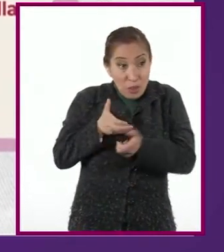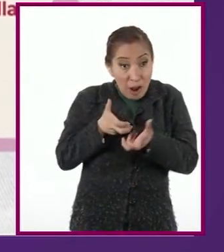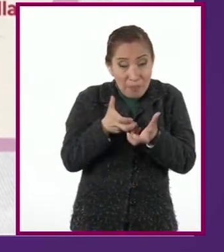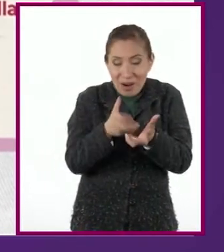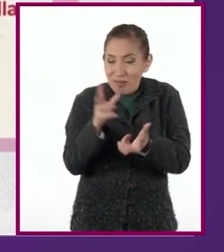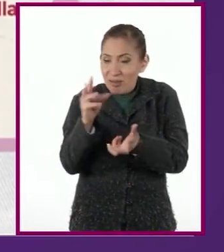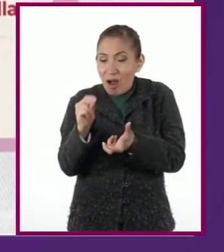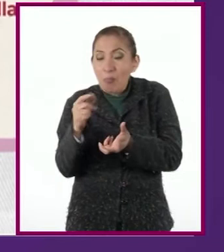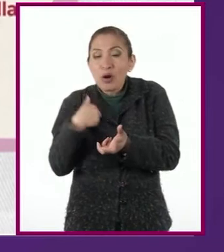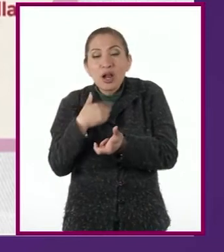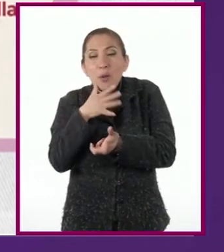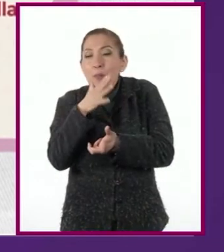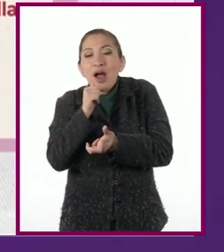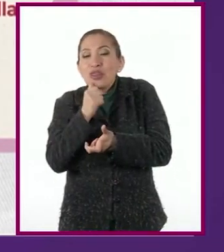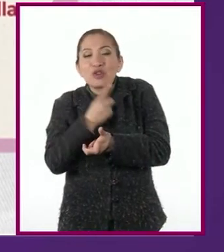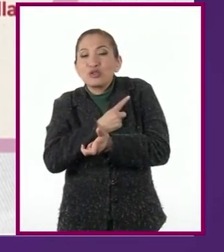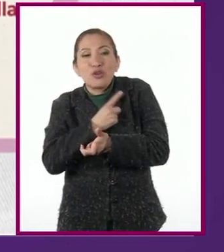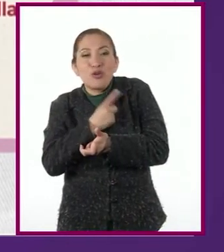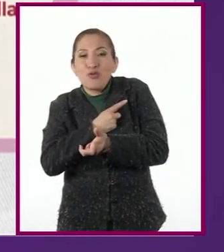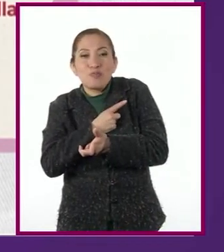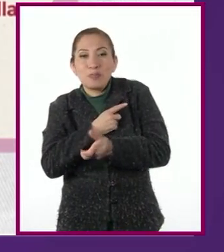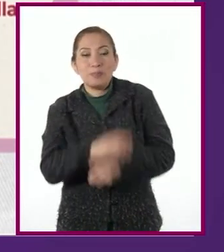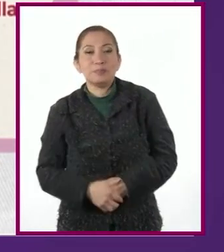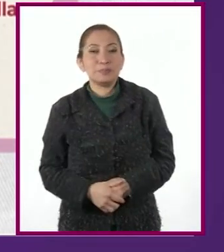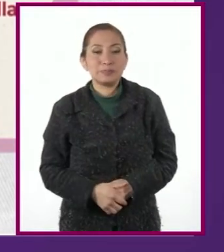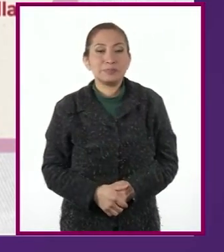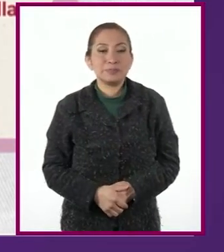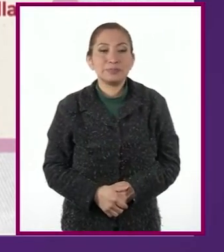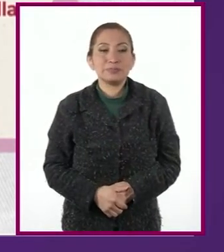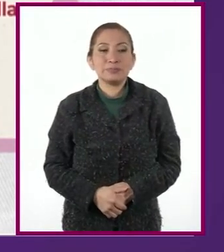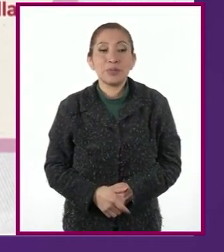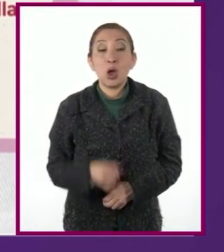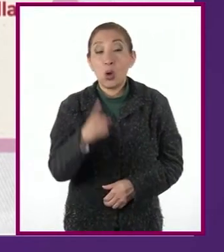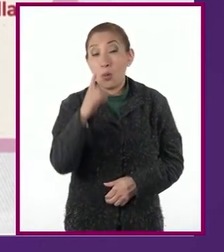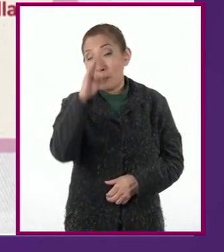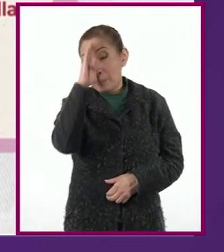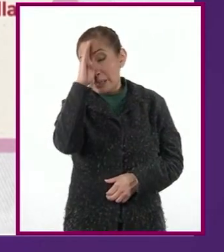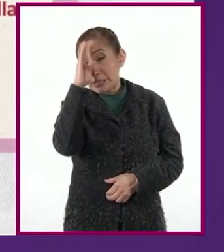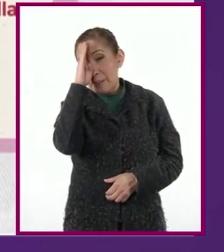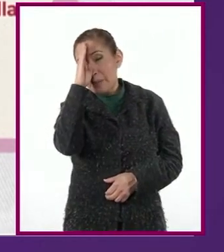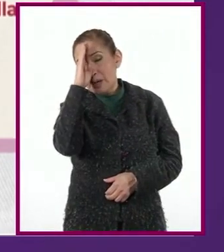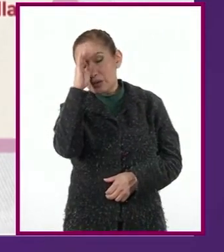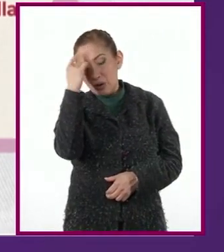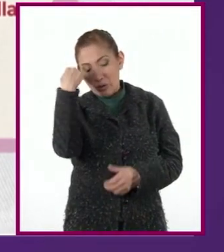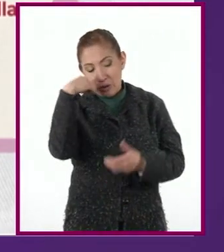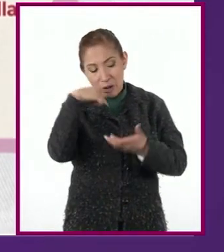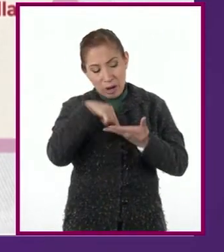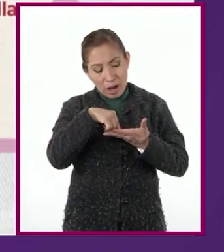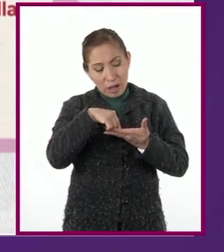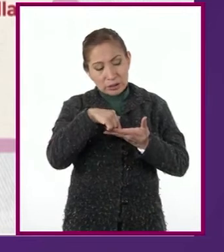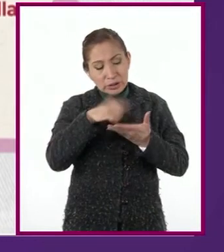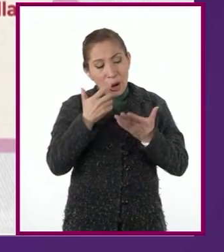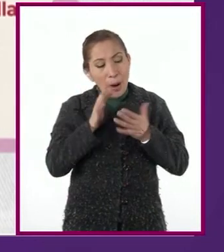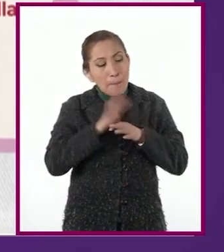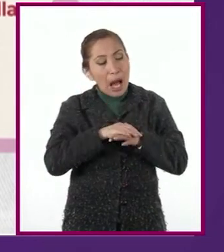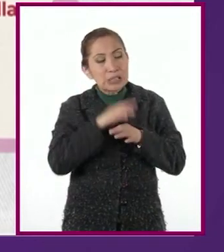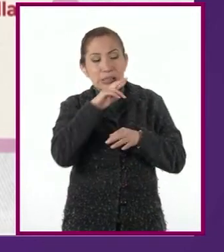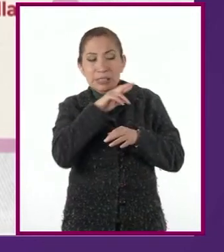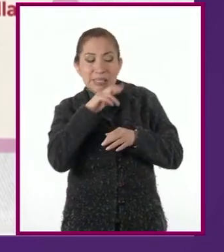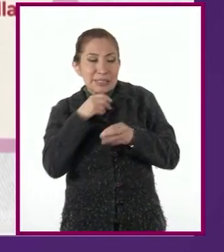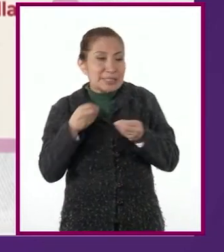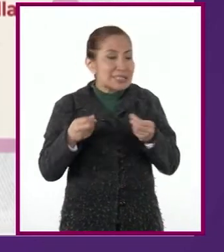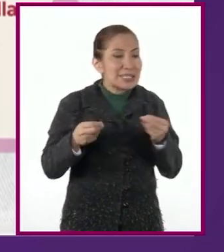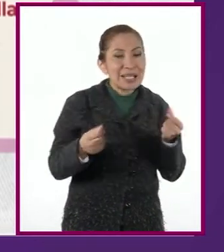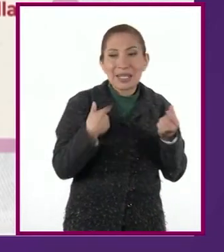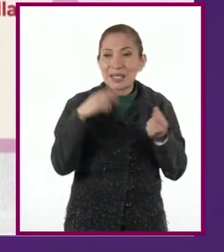caminos, porque ya no puedo andar solo. Un pensamiento visible me hace andar más deprisa